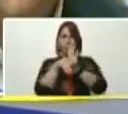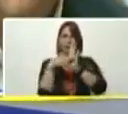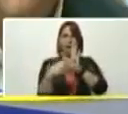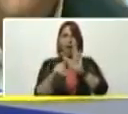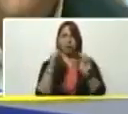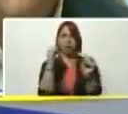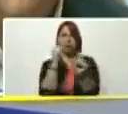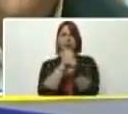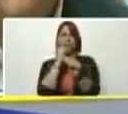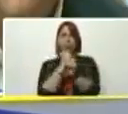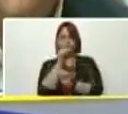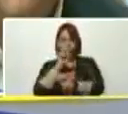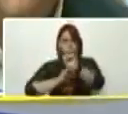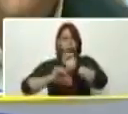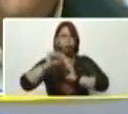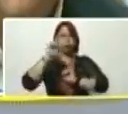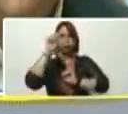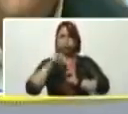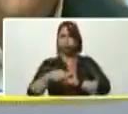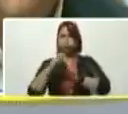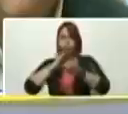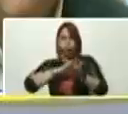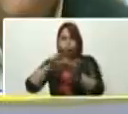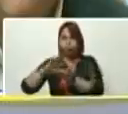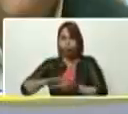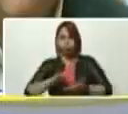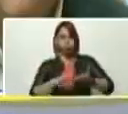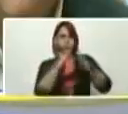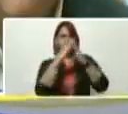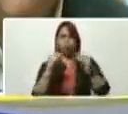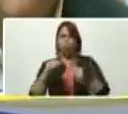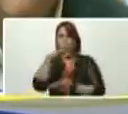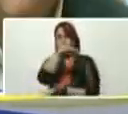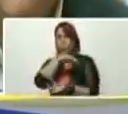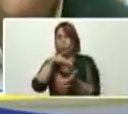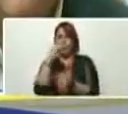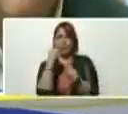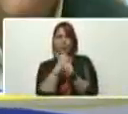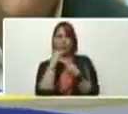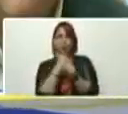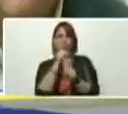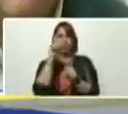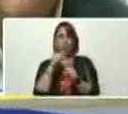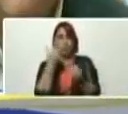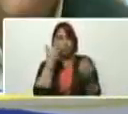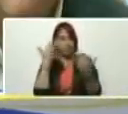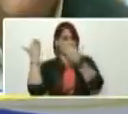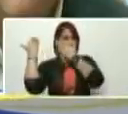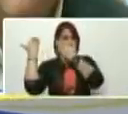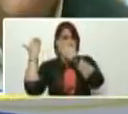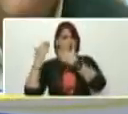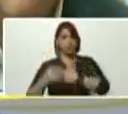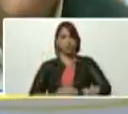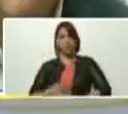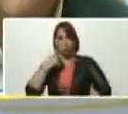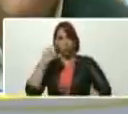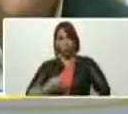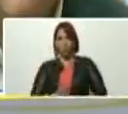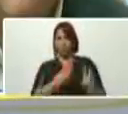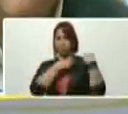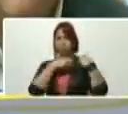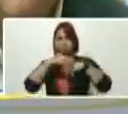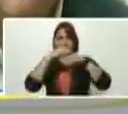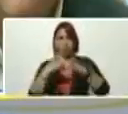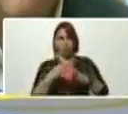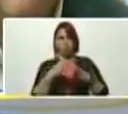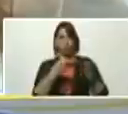obrera, para ir a resolver todos los problemas de la clase obrera. Francisco Torrealba, bueno,